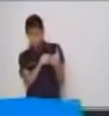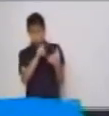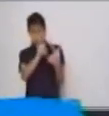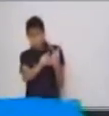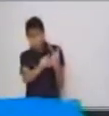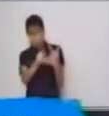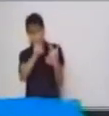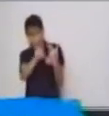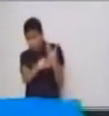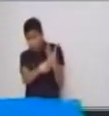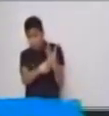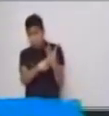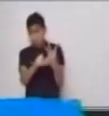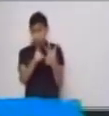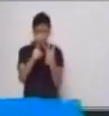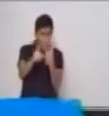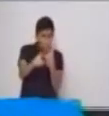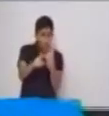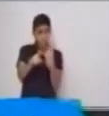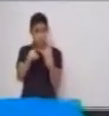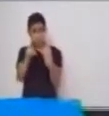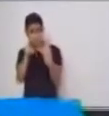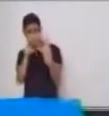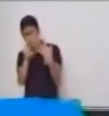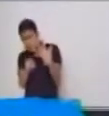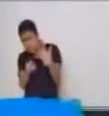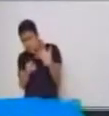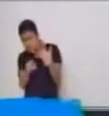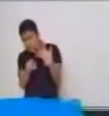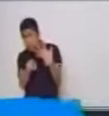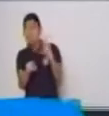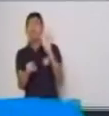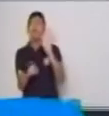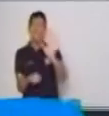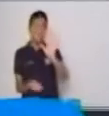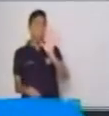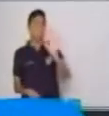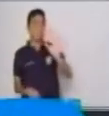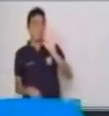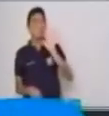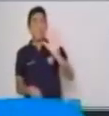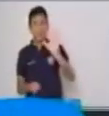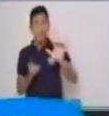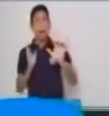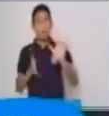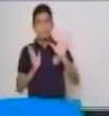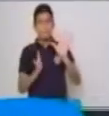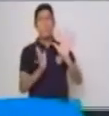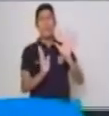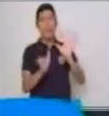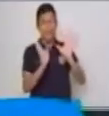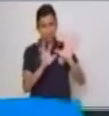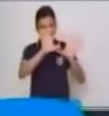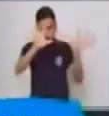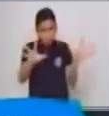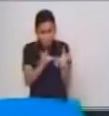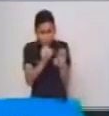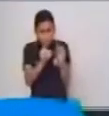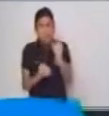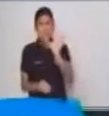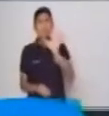dos, tres, cuatro y cinco. Cinco perros habían